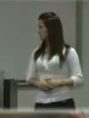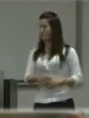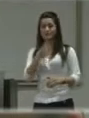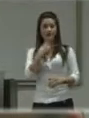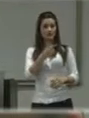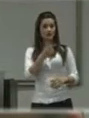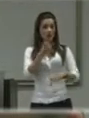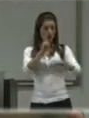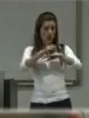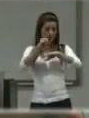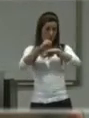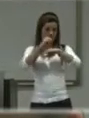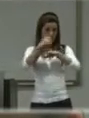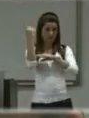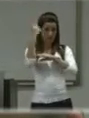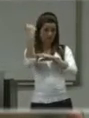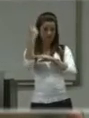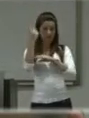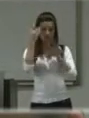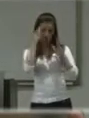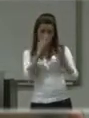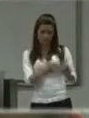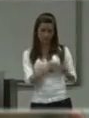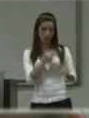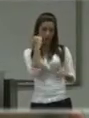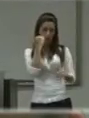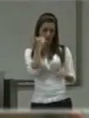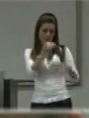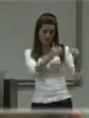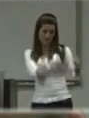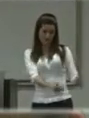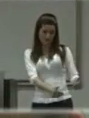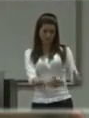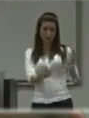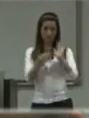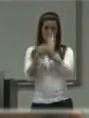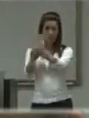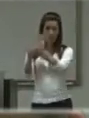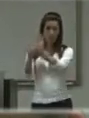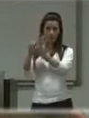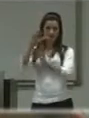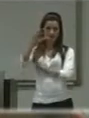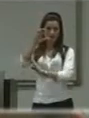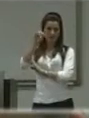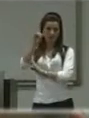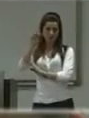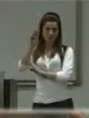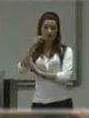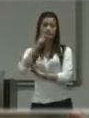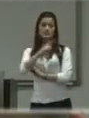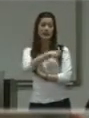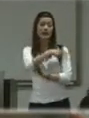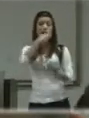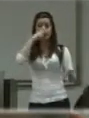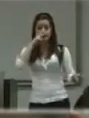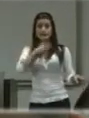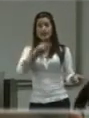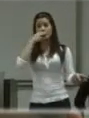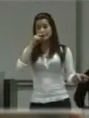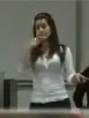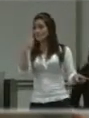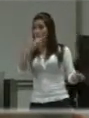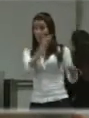la sociedad civil defendiendo los derechos de las mujeres antes he dado hablaban con Camila como si fuera una niña chiquita sí